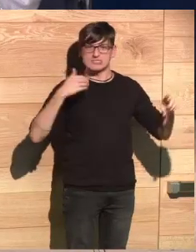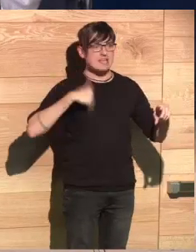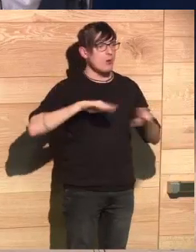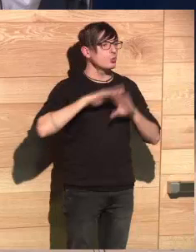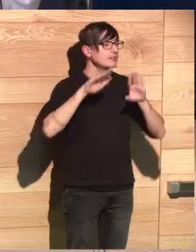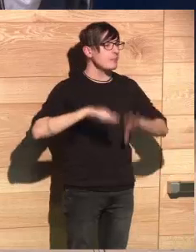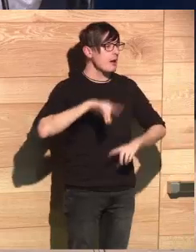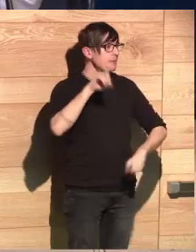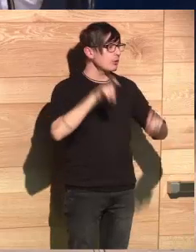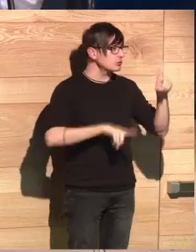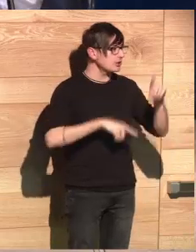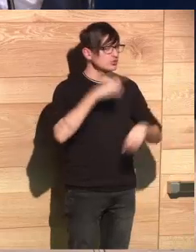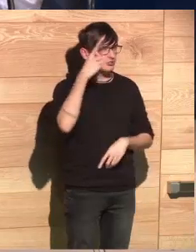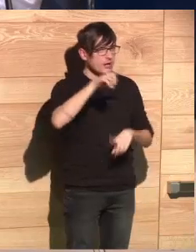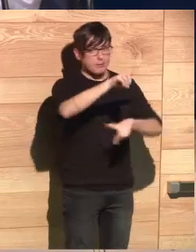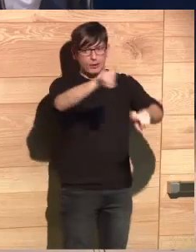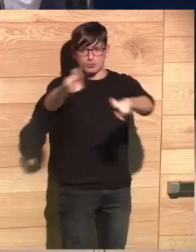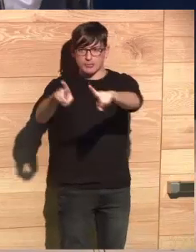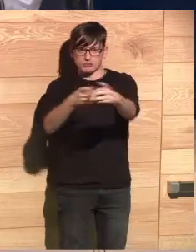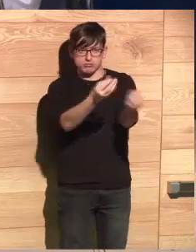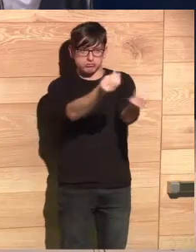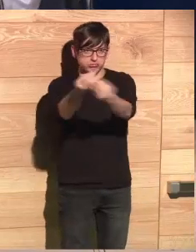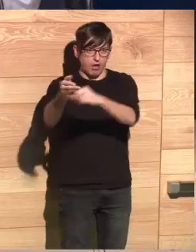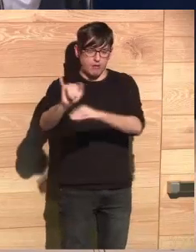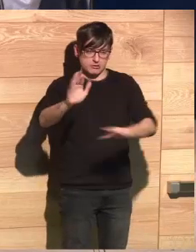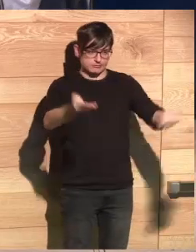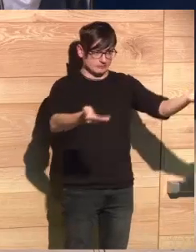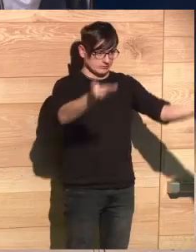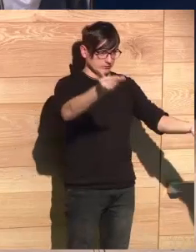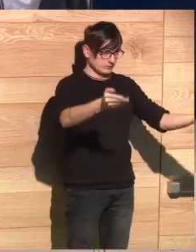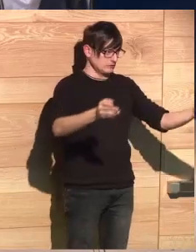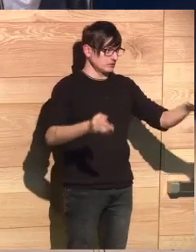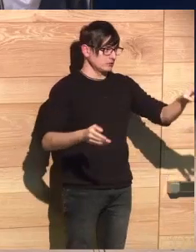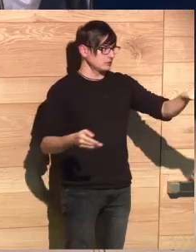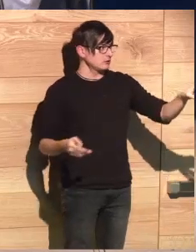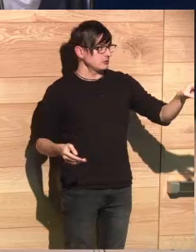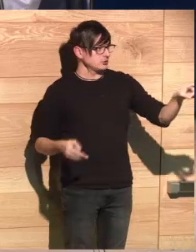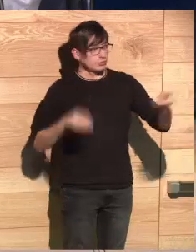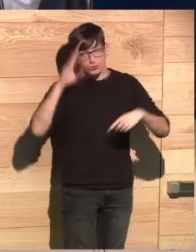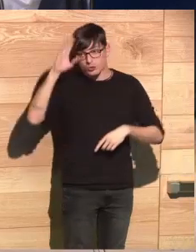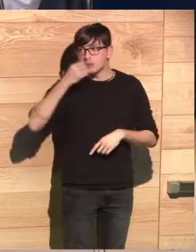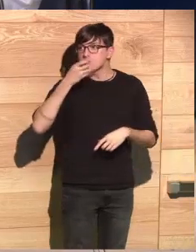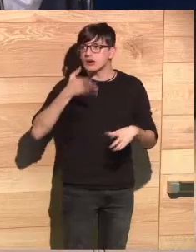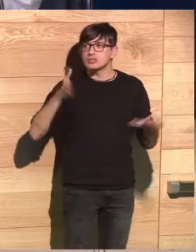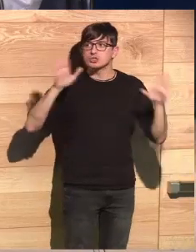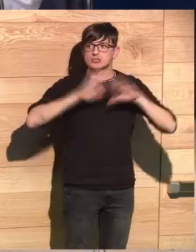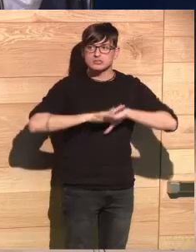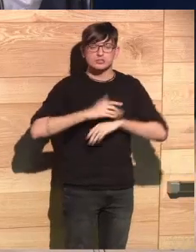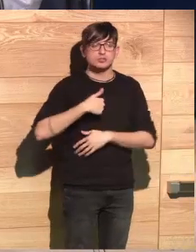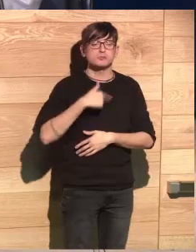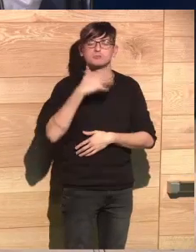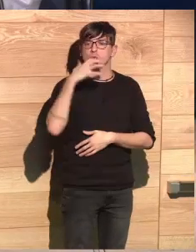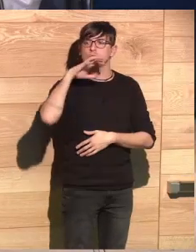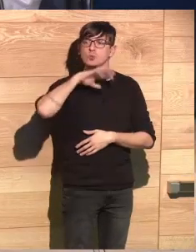última pregunta. Sé que hay más, pero por ir equilibrando un poco. Hola. Buenas noches. Yo